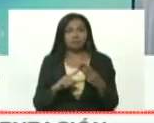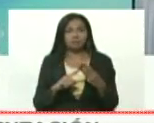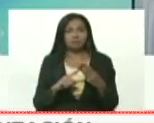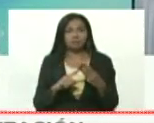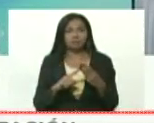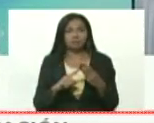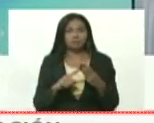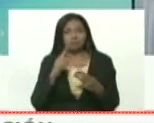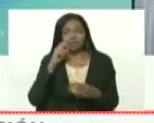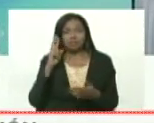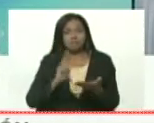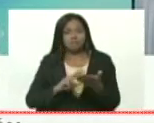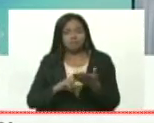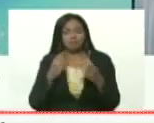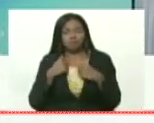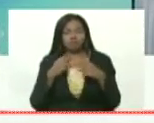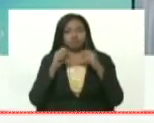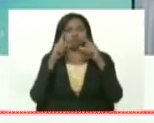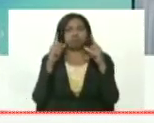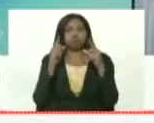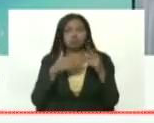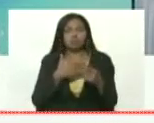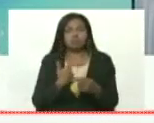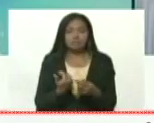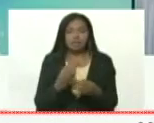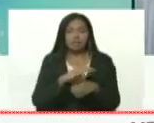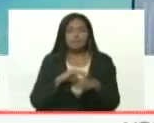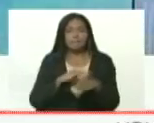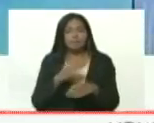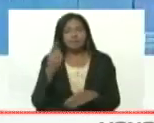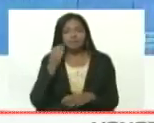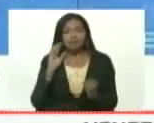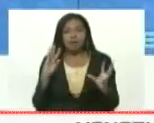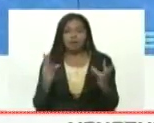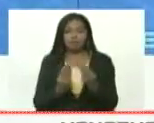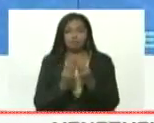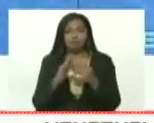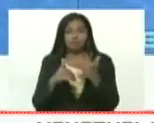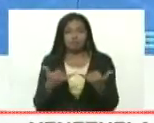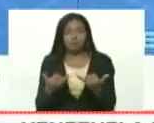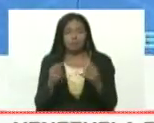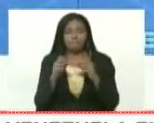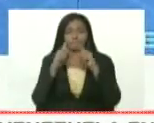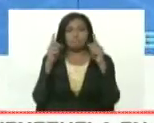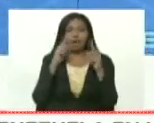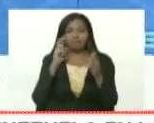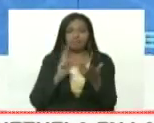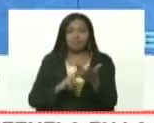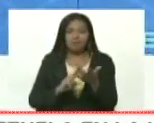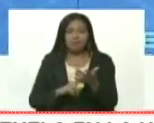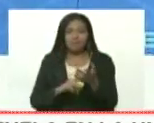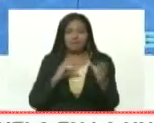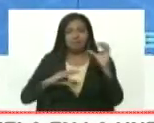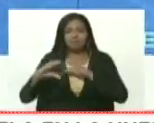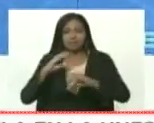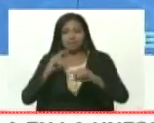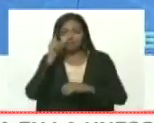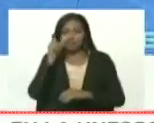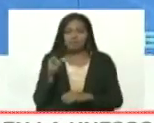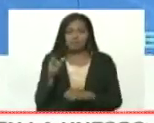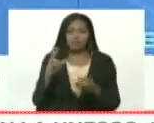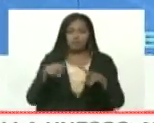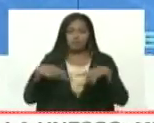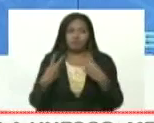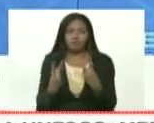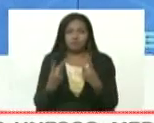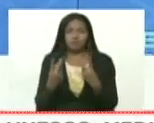Es realmente impresionante. Yo quisiera que la ministra nos hiciera un resumen. Es impresionante la cantidad de científicos